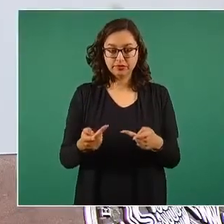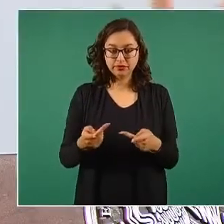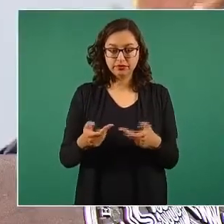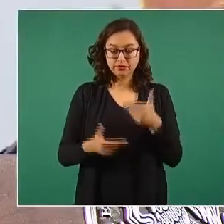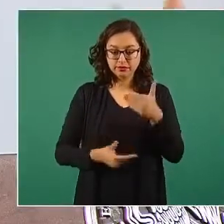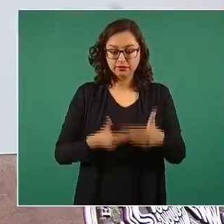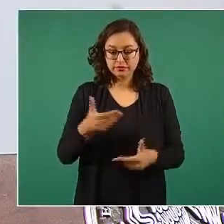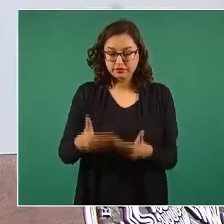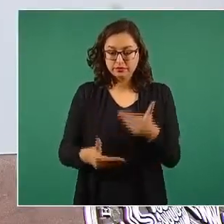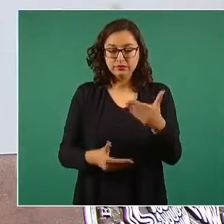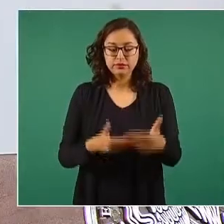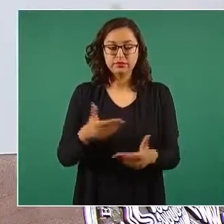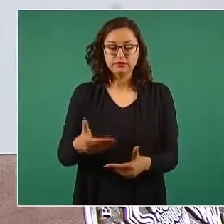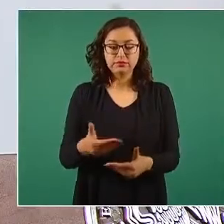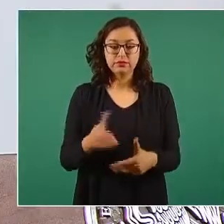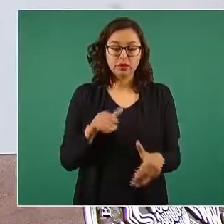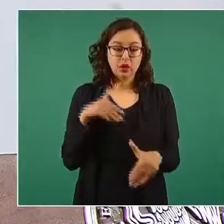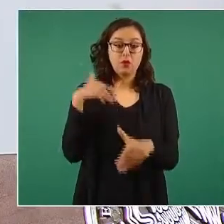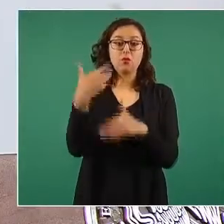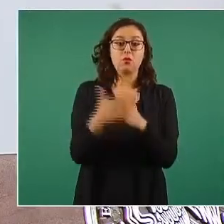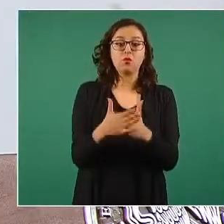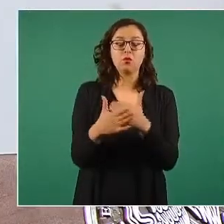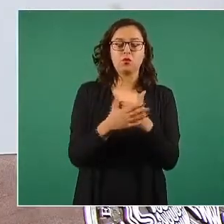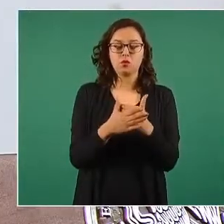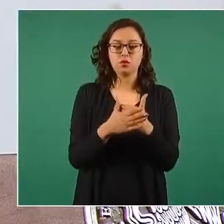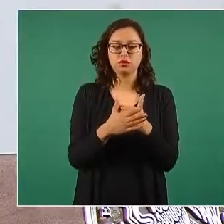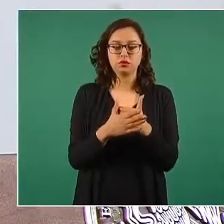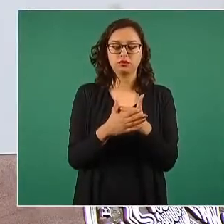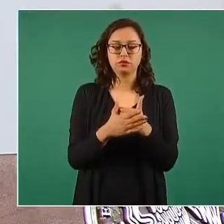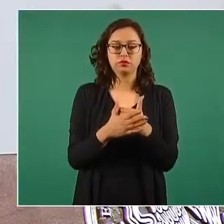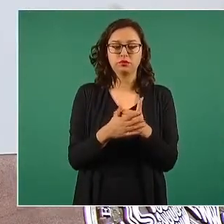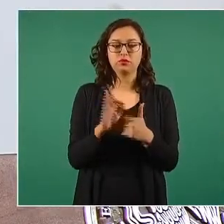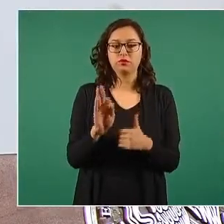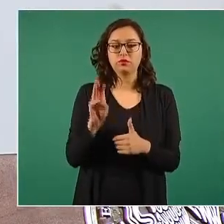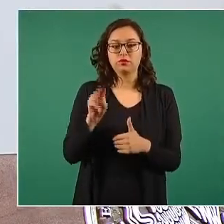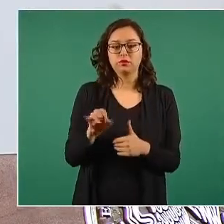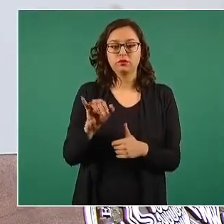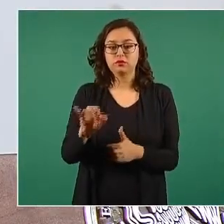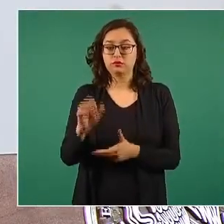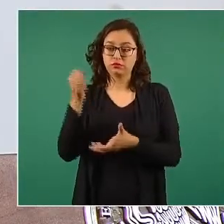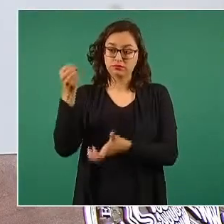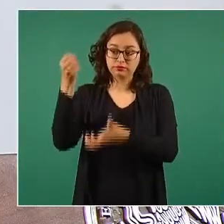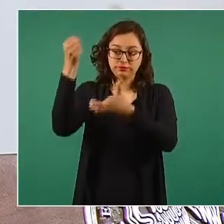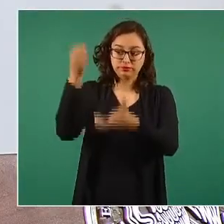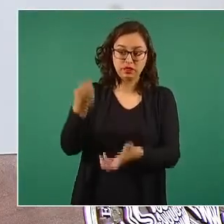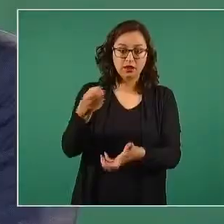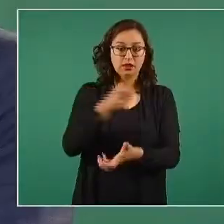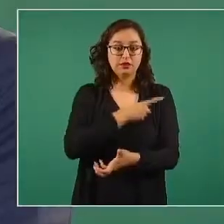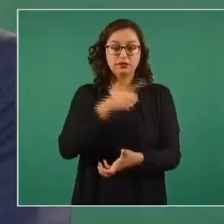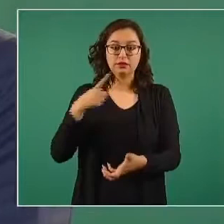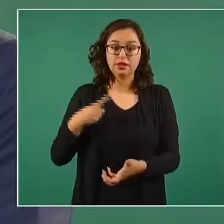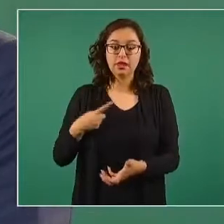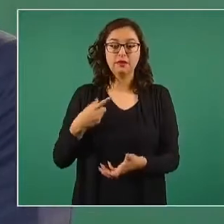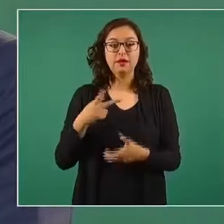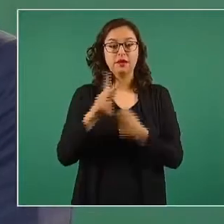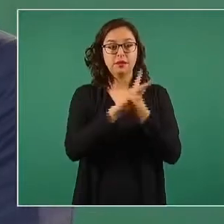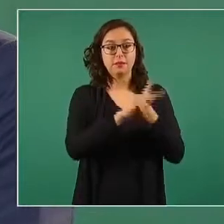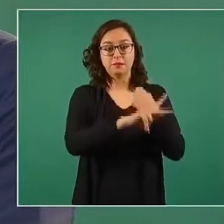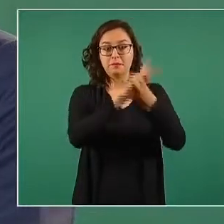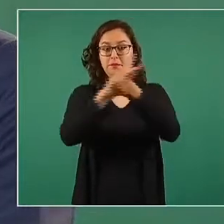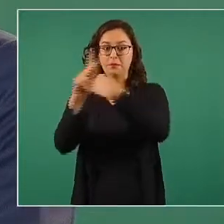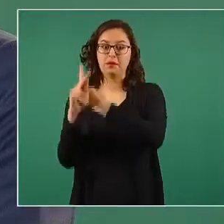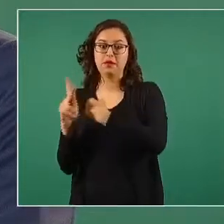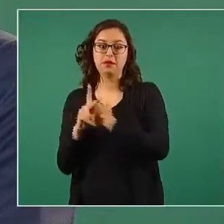El fondo va a entregar unos recursos a todos los países miembros,